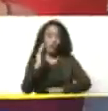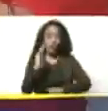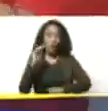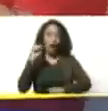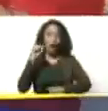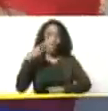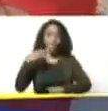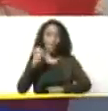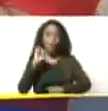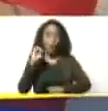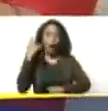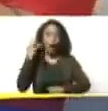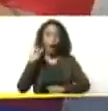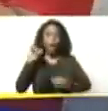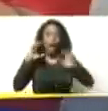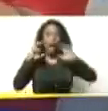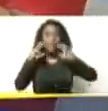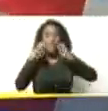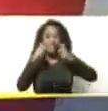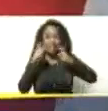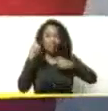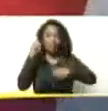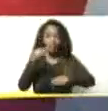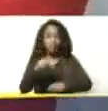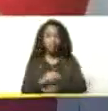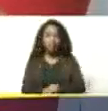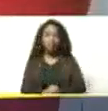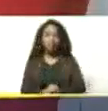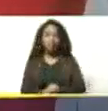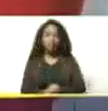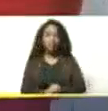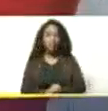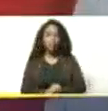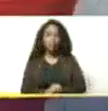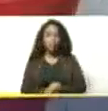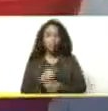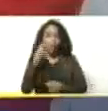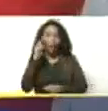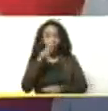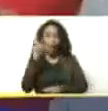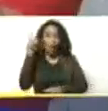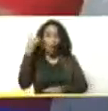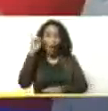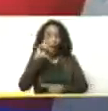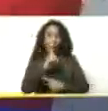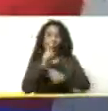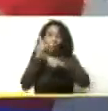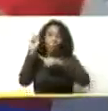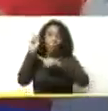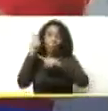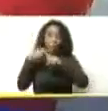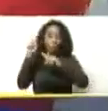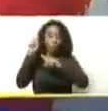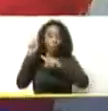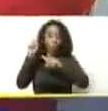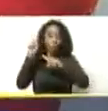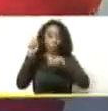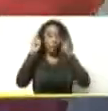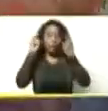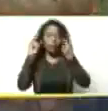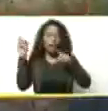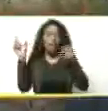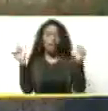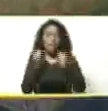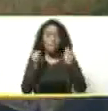estamos teniendo los ojos lo que tenía que ver con lo que tenemos por allá nuestro rubro de medida estamos